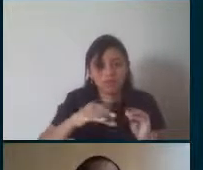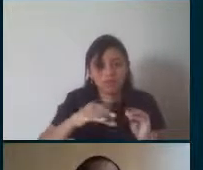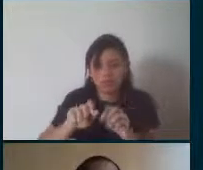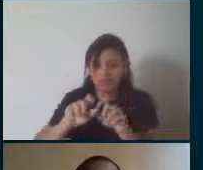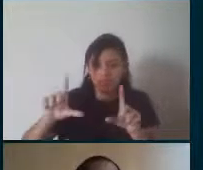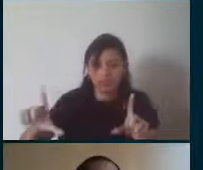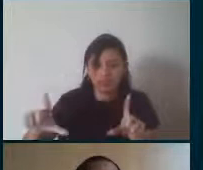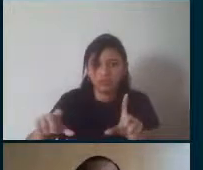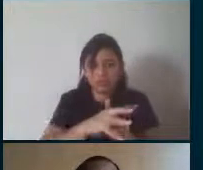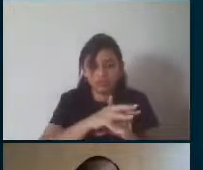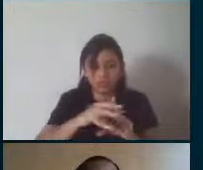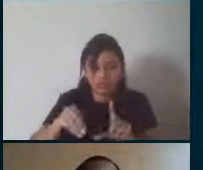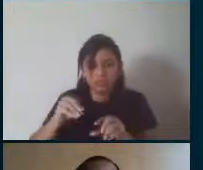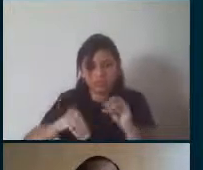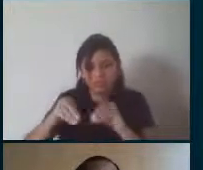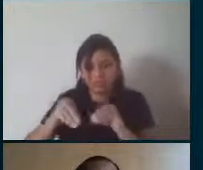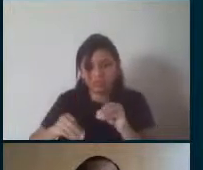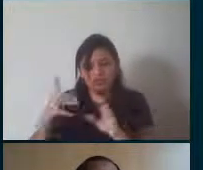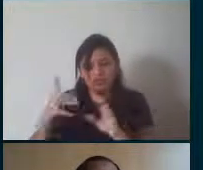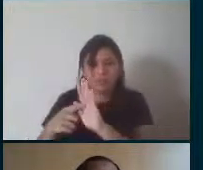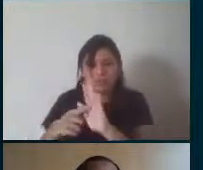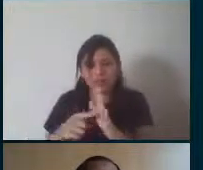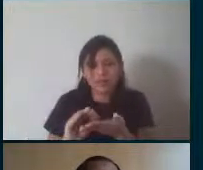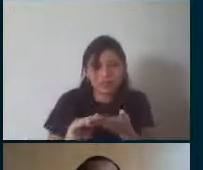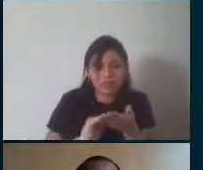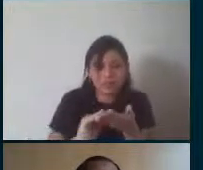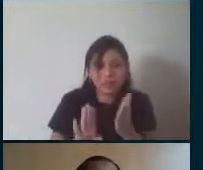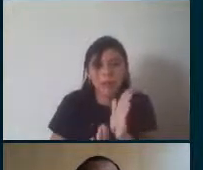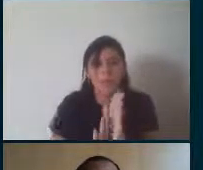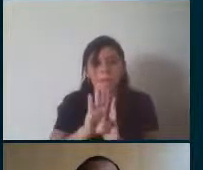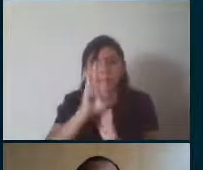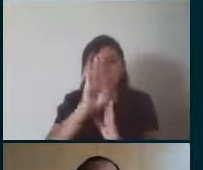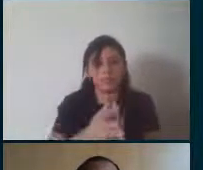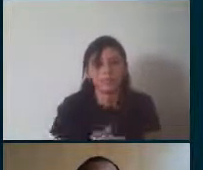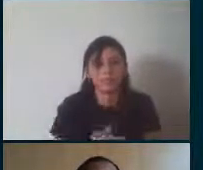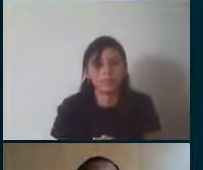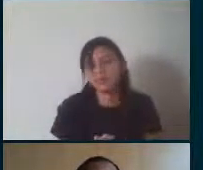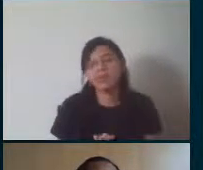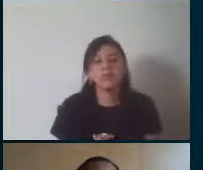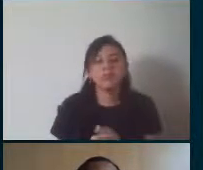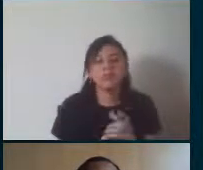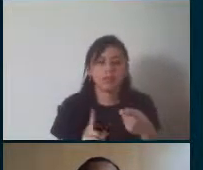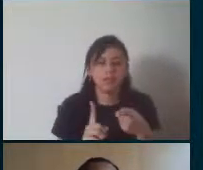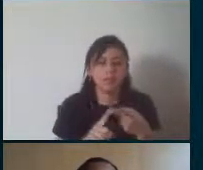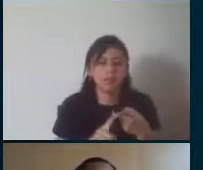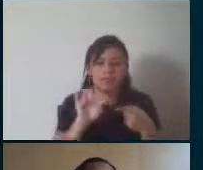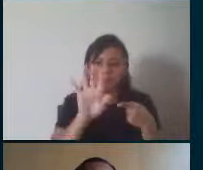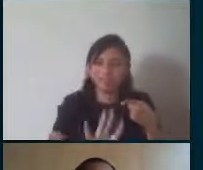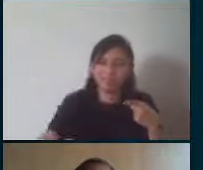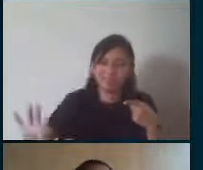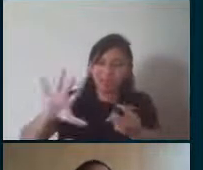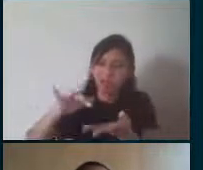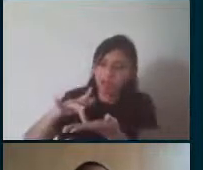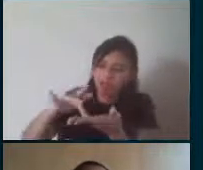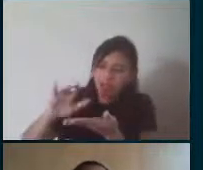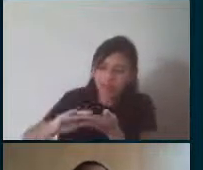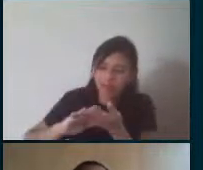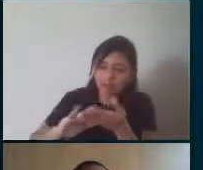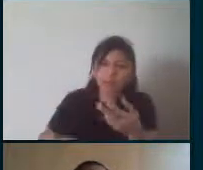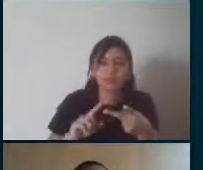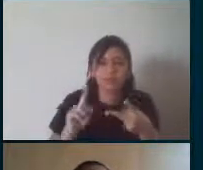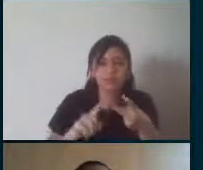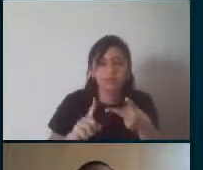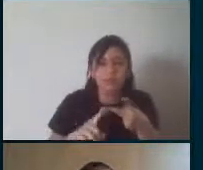Estas implementaciones nuevas fueron el desempeño al plan de mantenimiento, el mapa de cliente compensado, el monto de penalización por